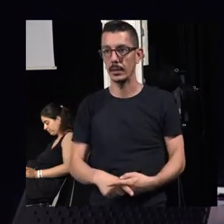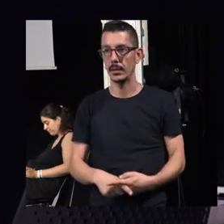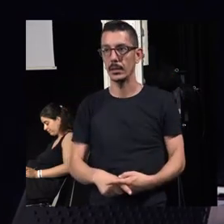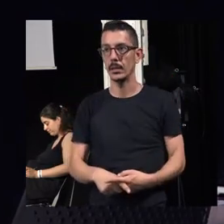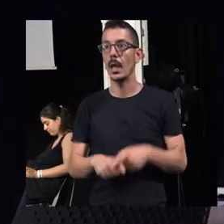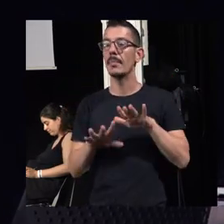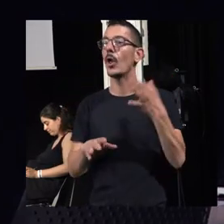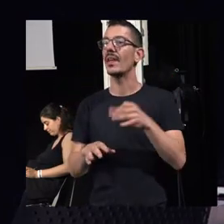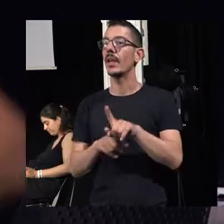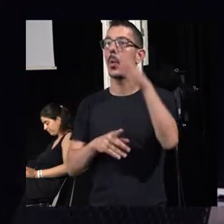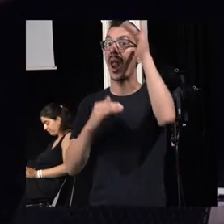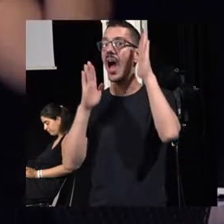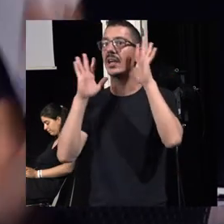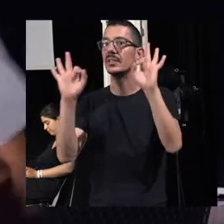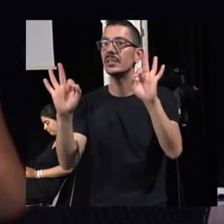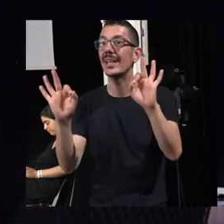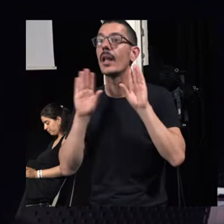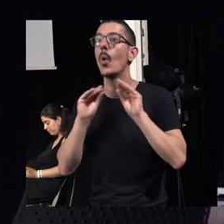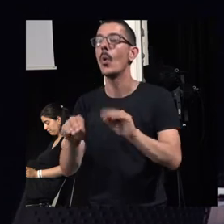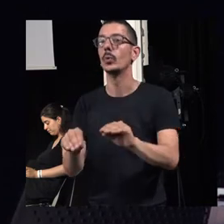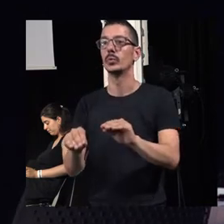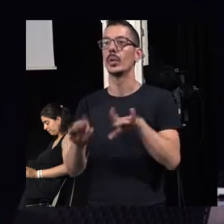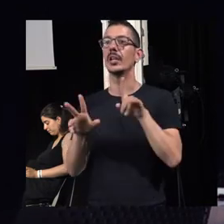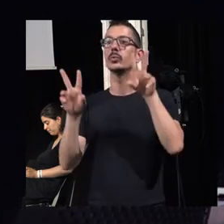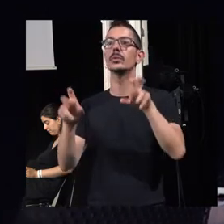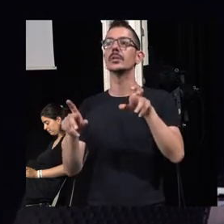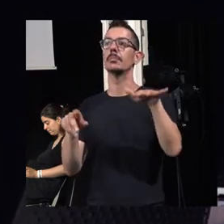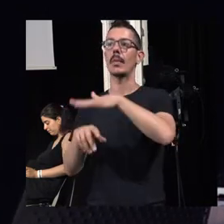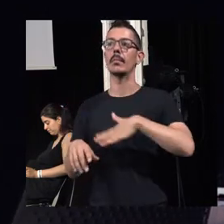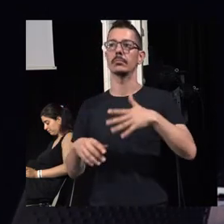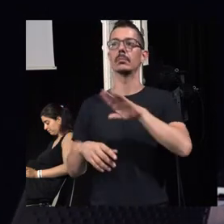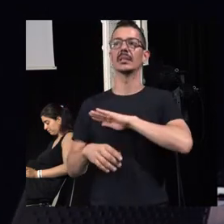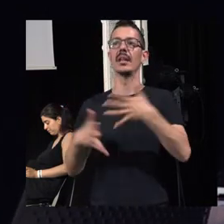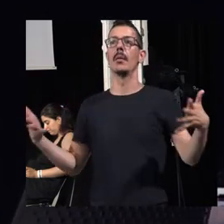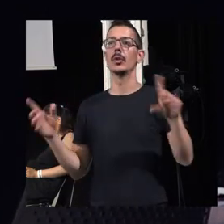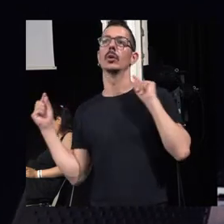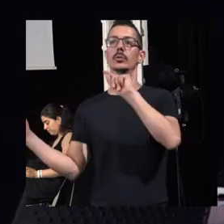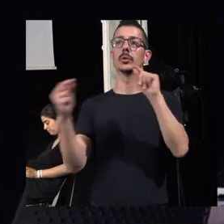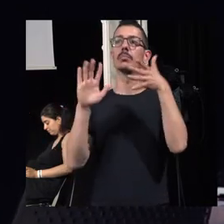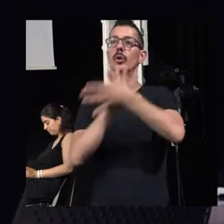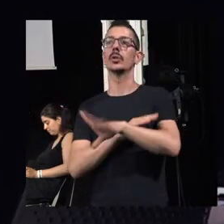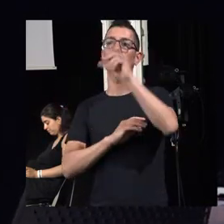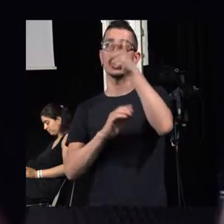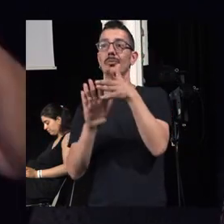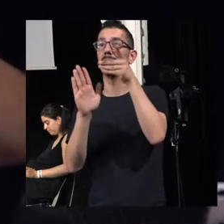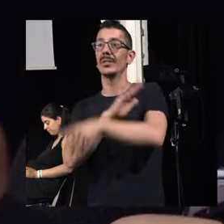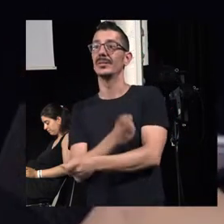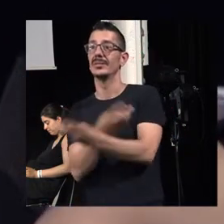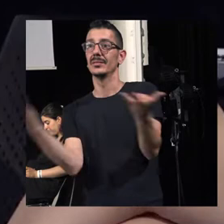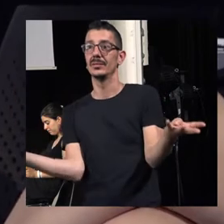acepciones y sus usos, que es un gran campo de discusión y hay diferentes acepciones. Por ejemplo, la acepción